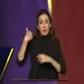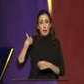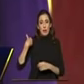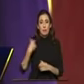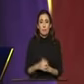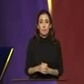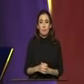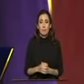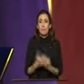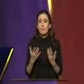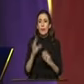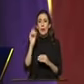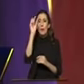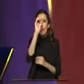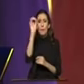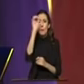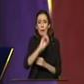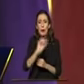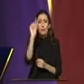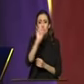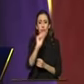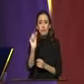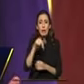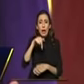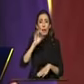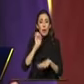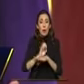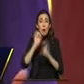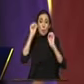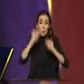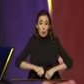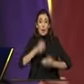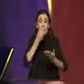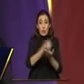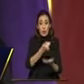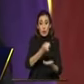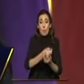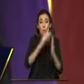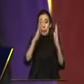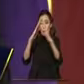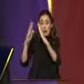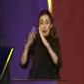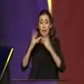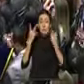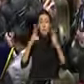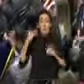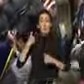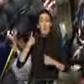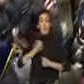4.99%, el interés más bajo del país. Para comprar casa, para tener patrimonio.